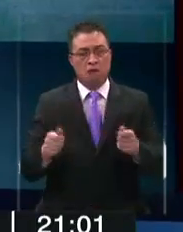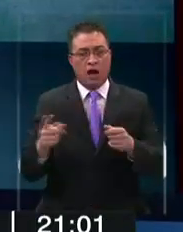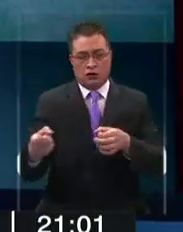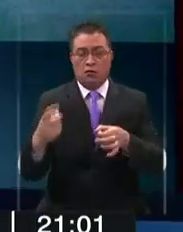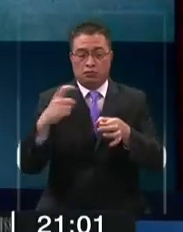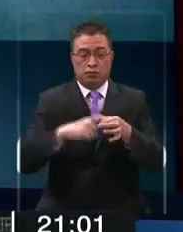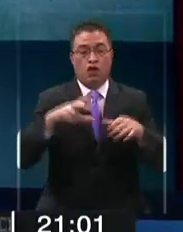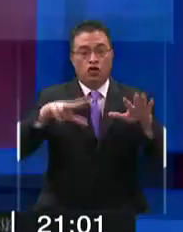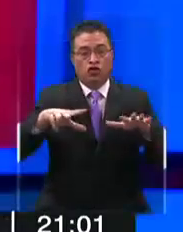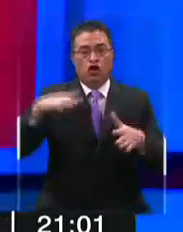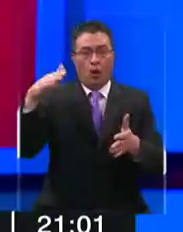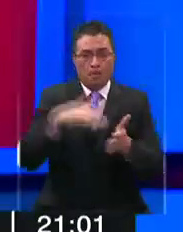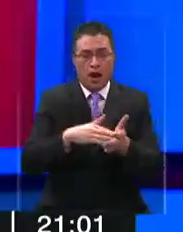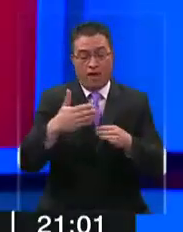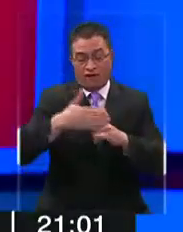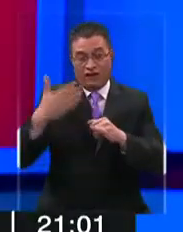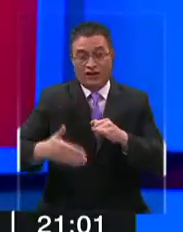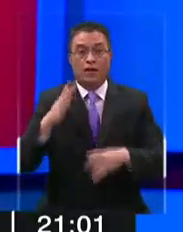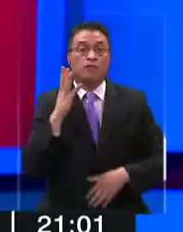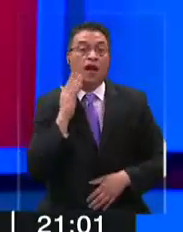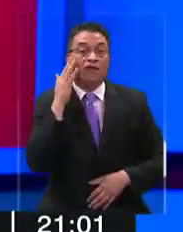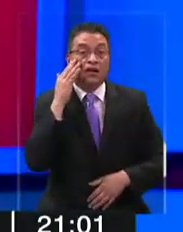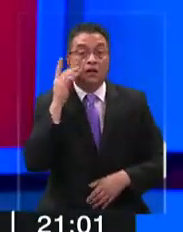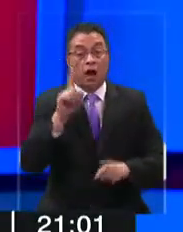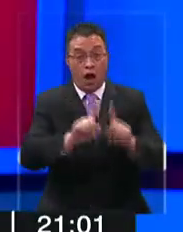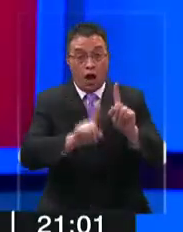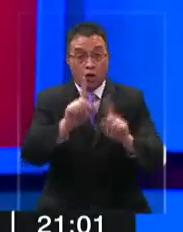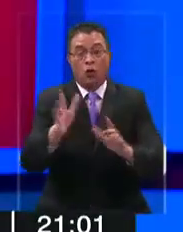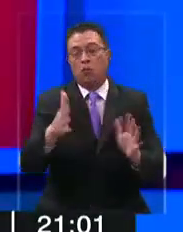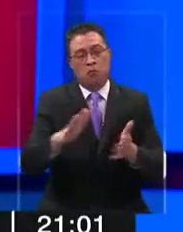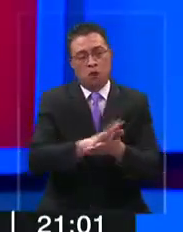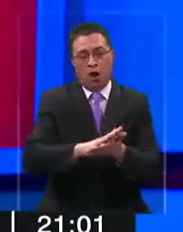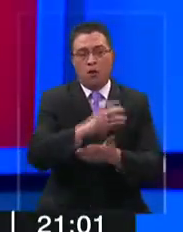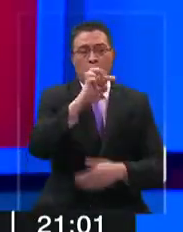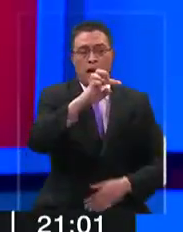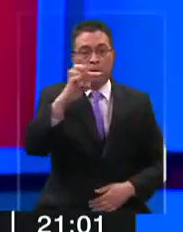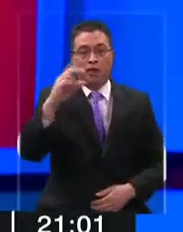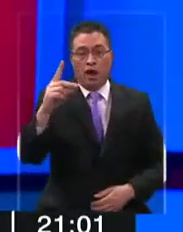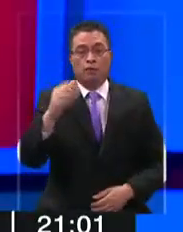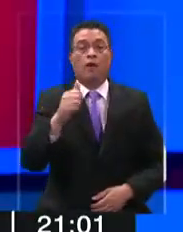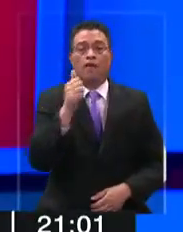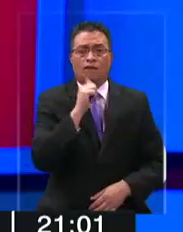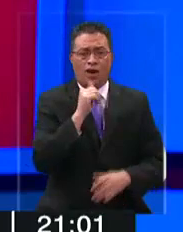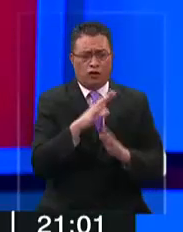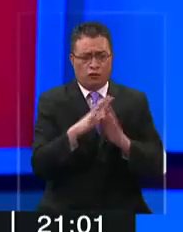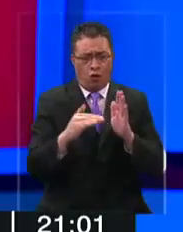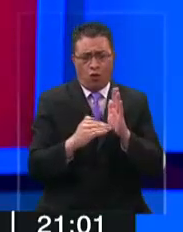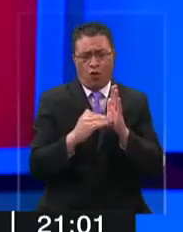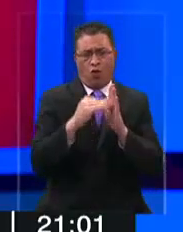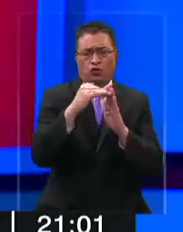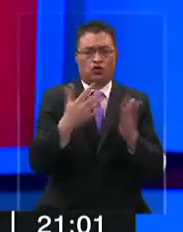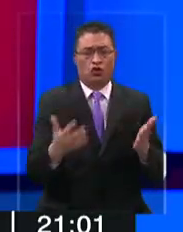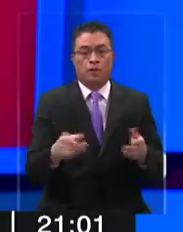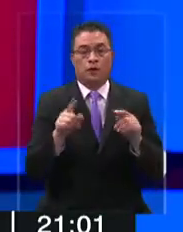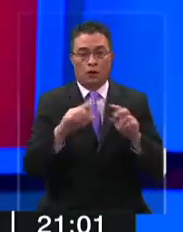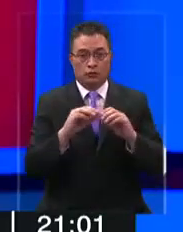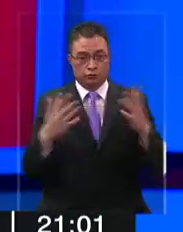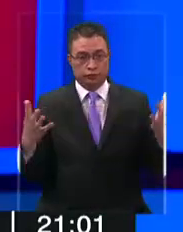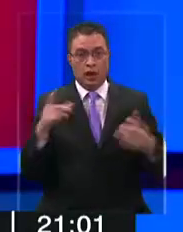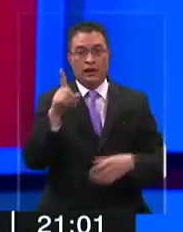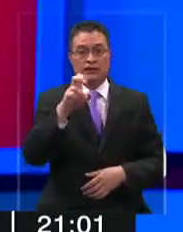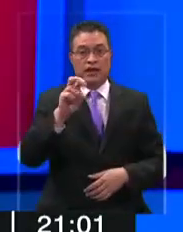refichar a 18.000 militantes vence en abril y algunos partidos, como el PPD, aún están muy lejos de esa cifra. Ante la alarma, el